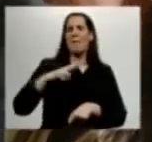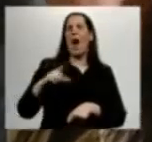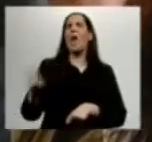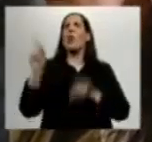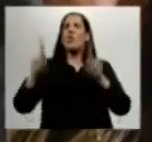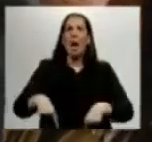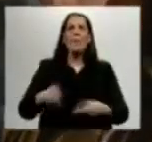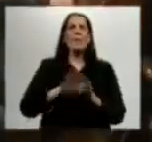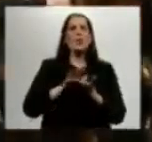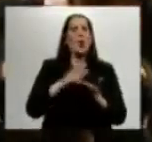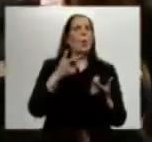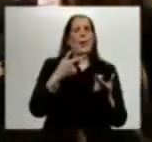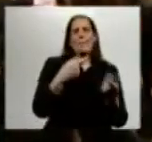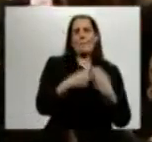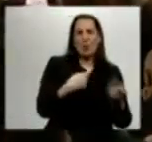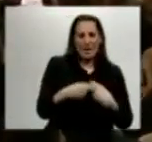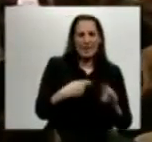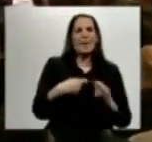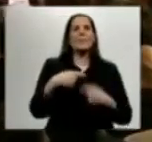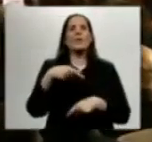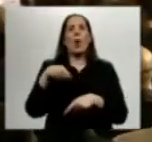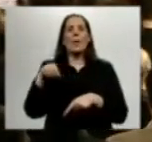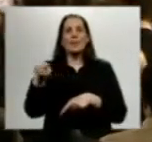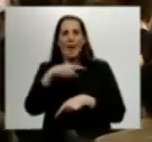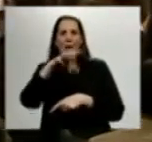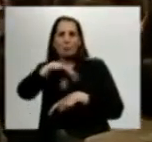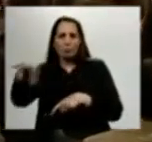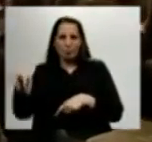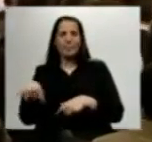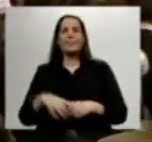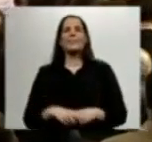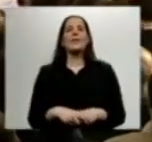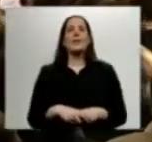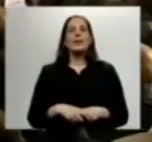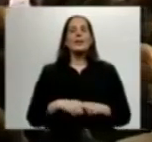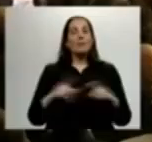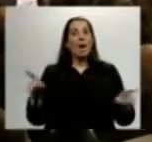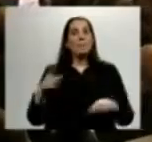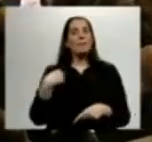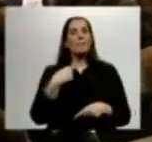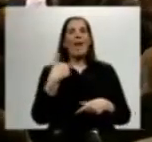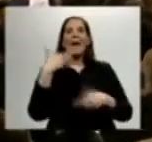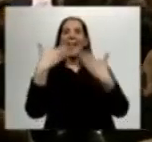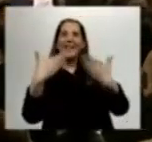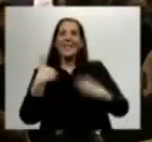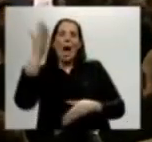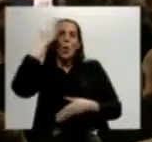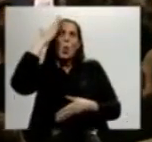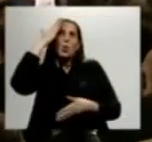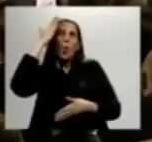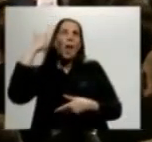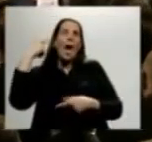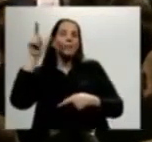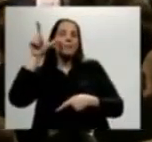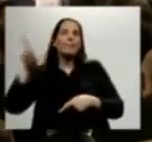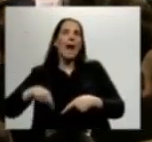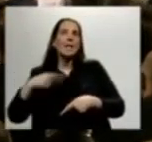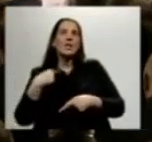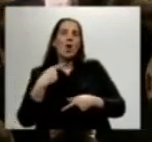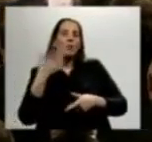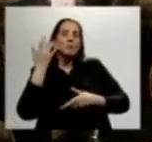comerciales. Y bueno, creemos que es también un producto cultural de la nación. Nuestra cultura, como la definiera un miembro